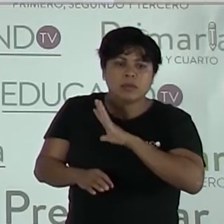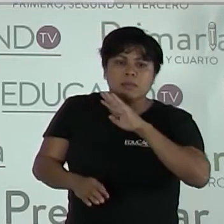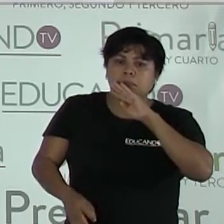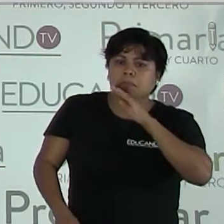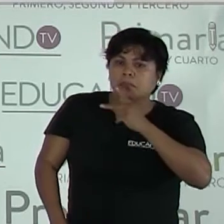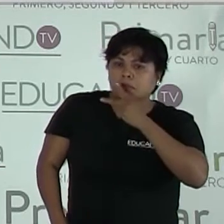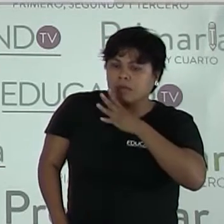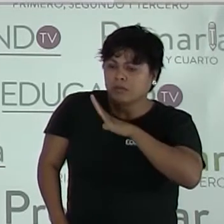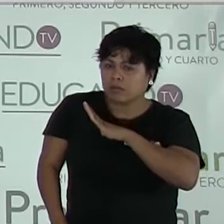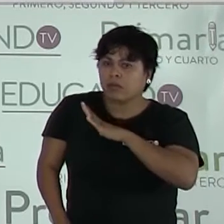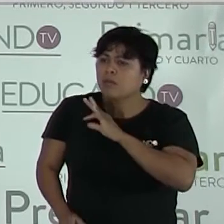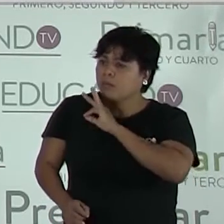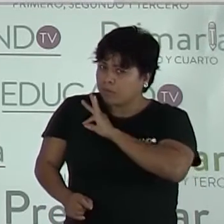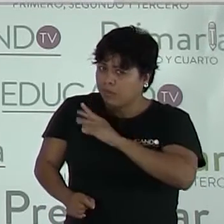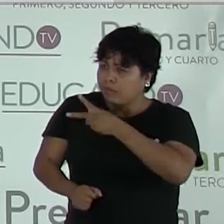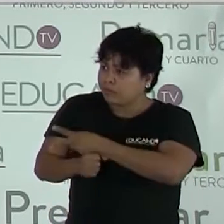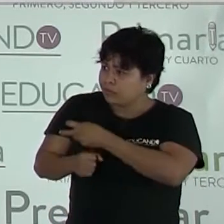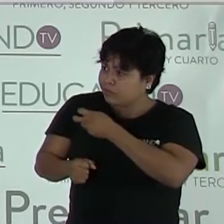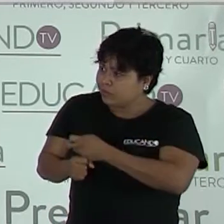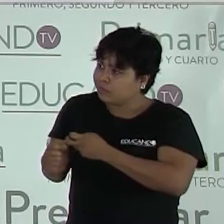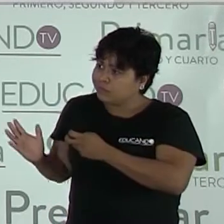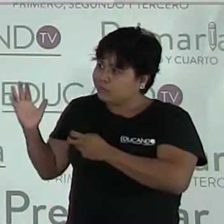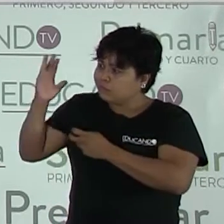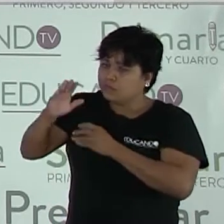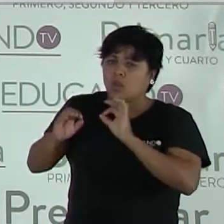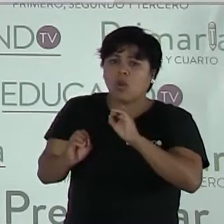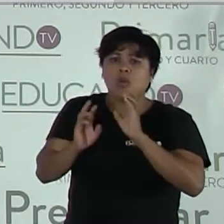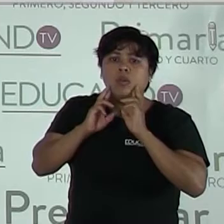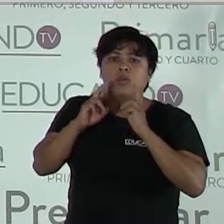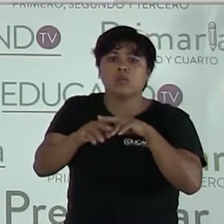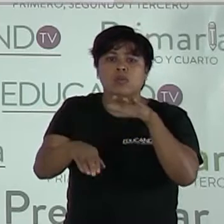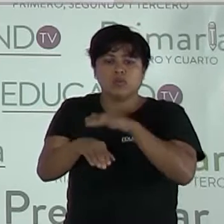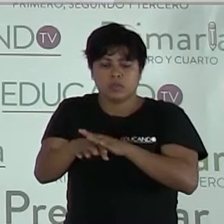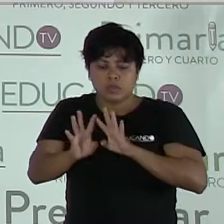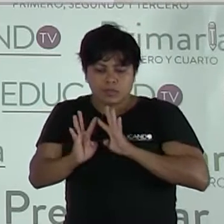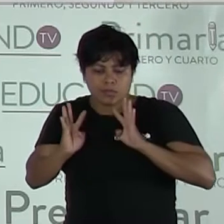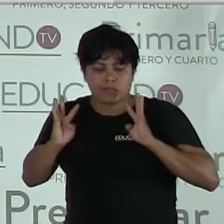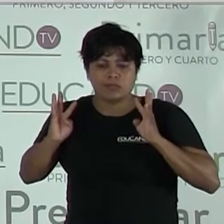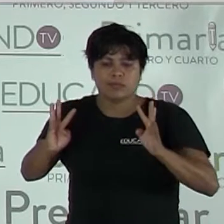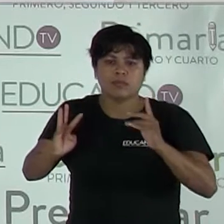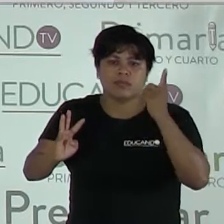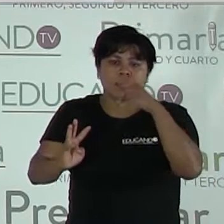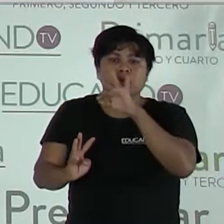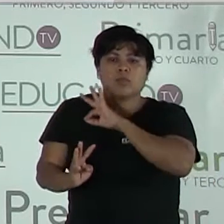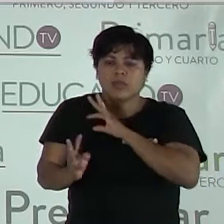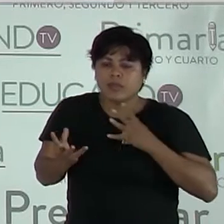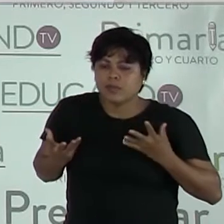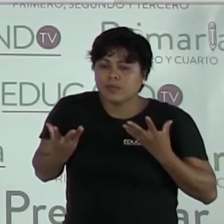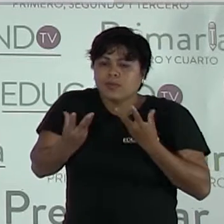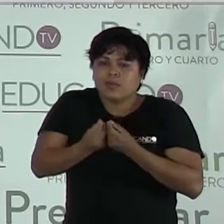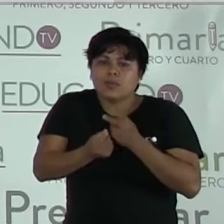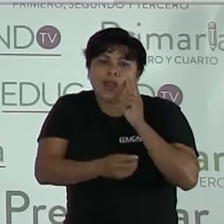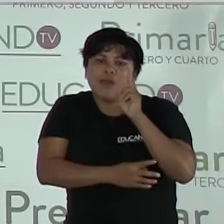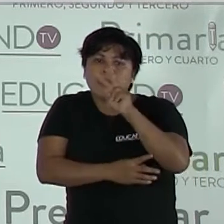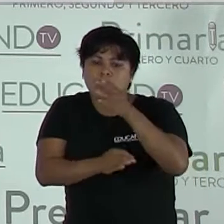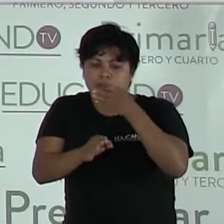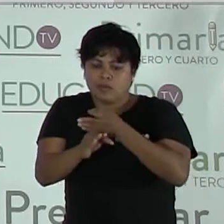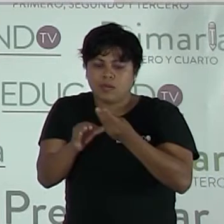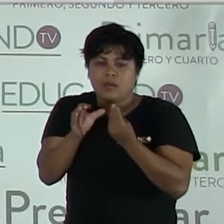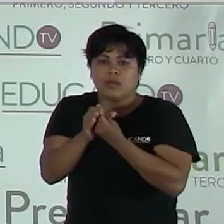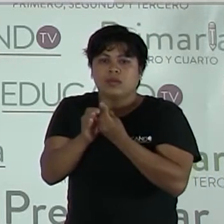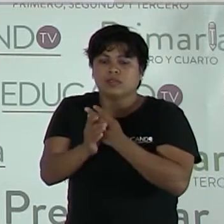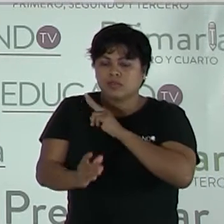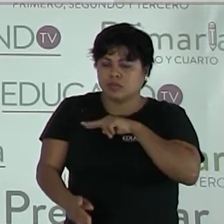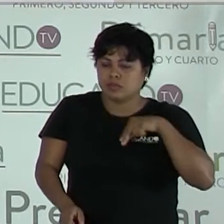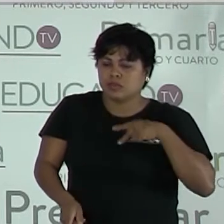papá o mamá, puedes invitarlos o reunirte con tus amigos para que juntos puedan ver toda esta sesión que